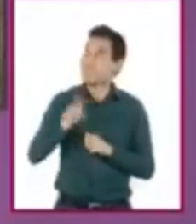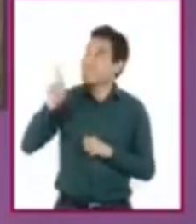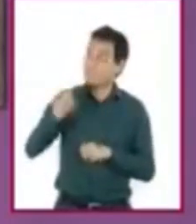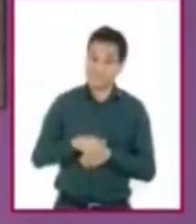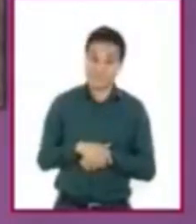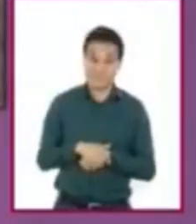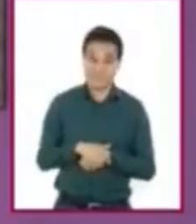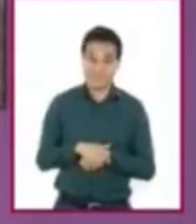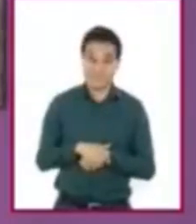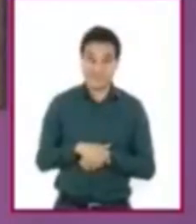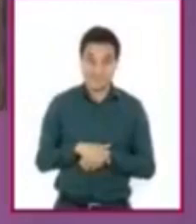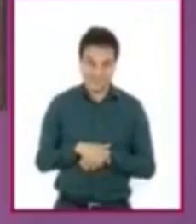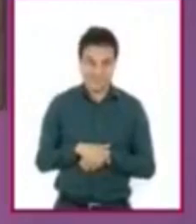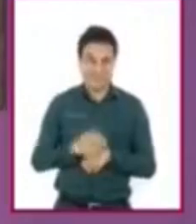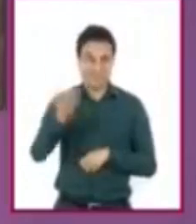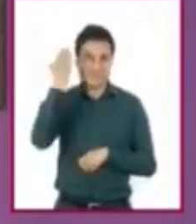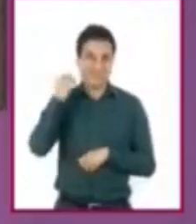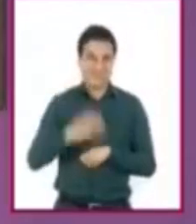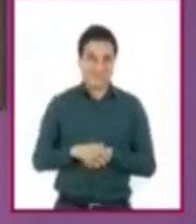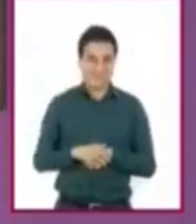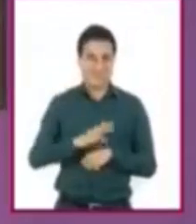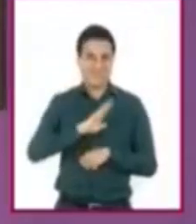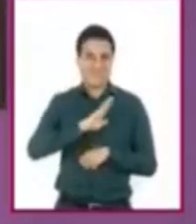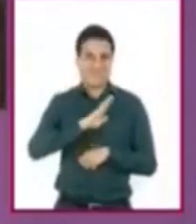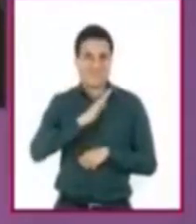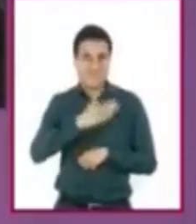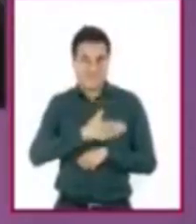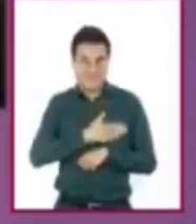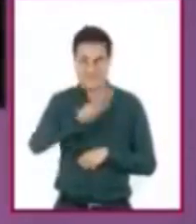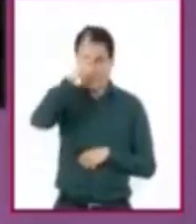el desarrollo de la conquista de México.